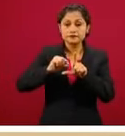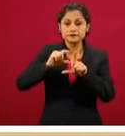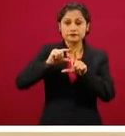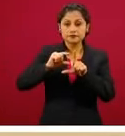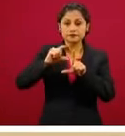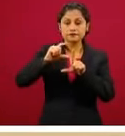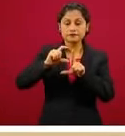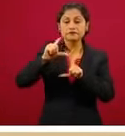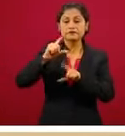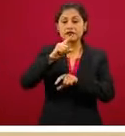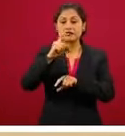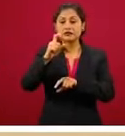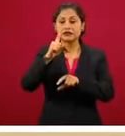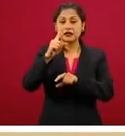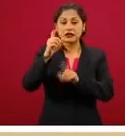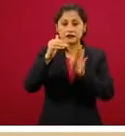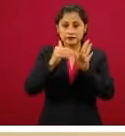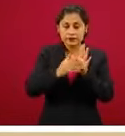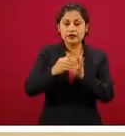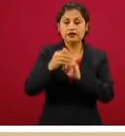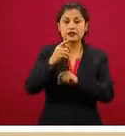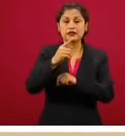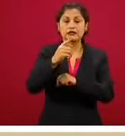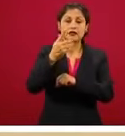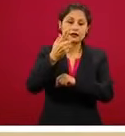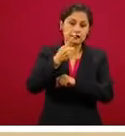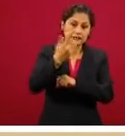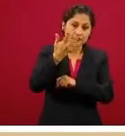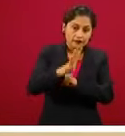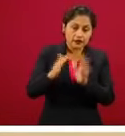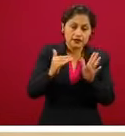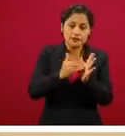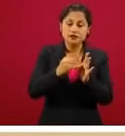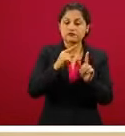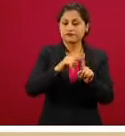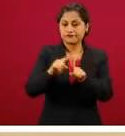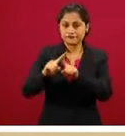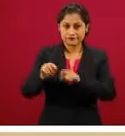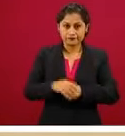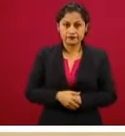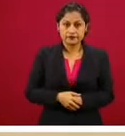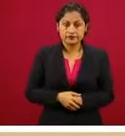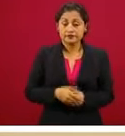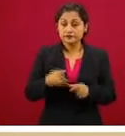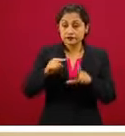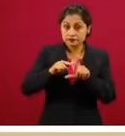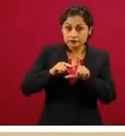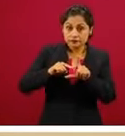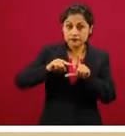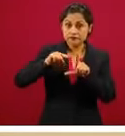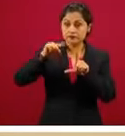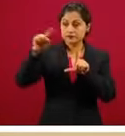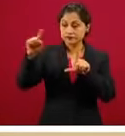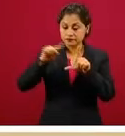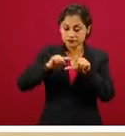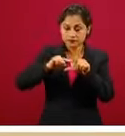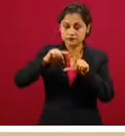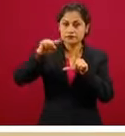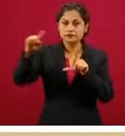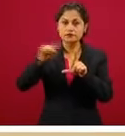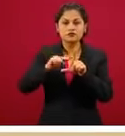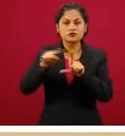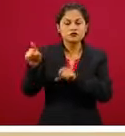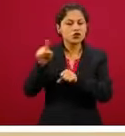100, 1000, 10,000, 100,000, etc. Y finalmente, las curvas o las líneas de colores lo